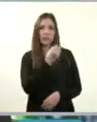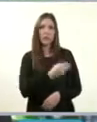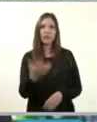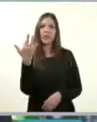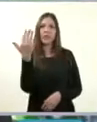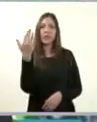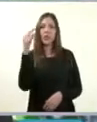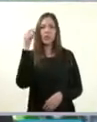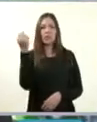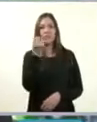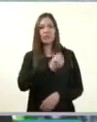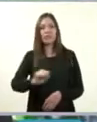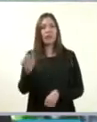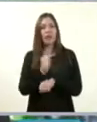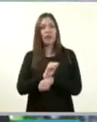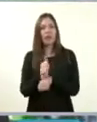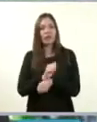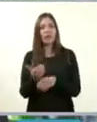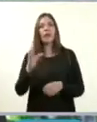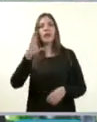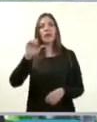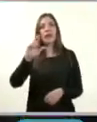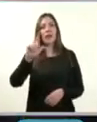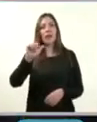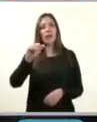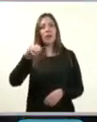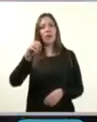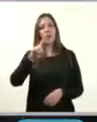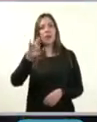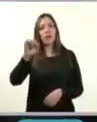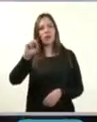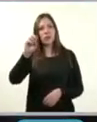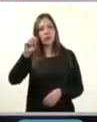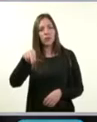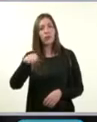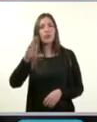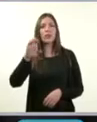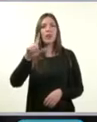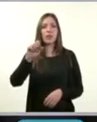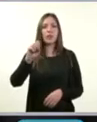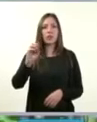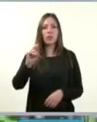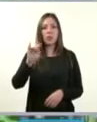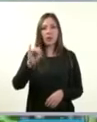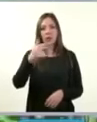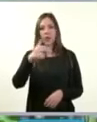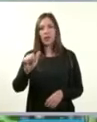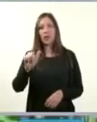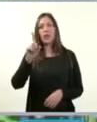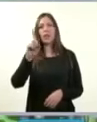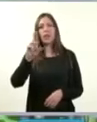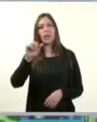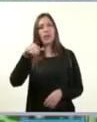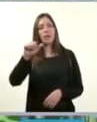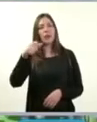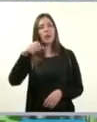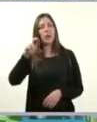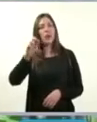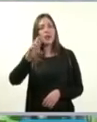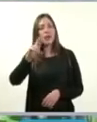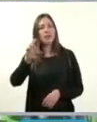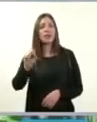50 talentos. Wow. Desde Carla Morrison, Pato Machete, Celso Piña, Señora Kong, los Drama Queers,